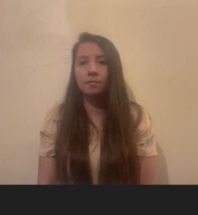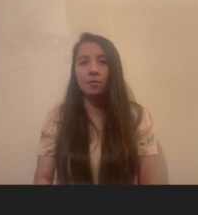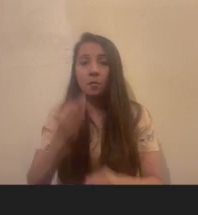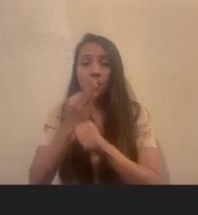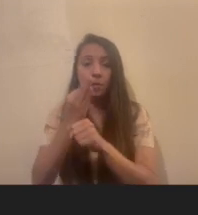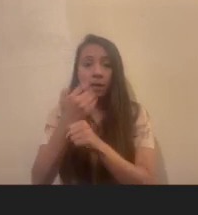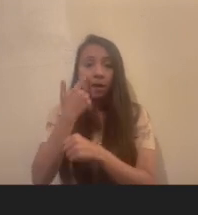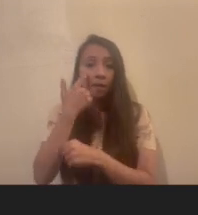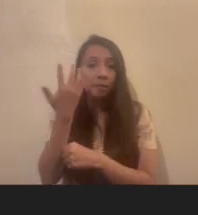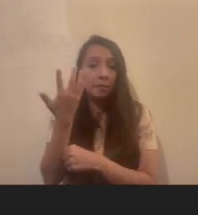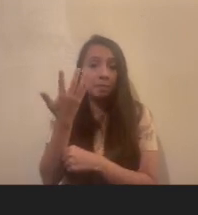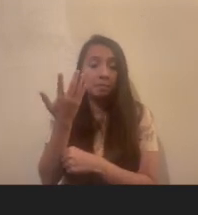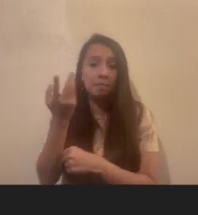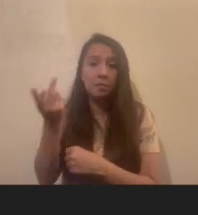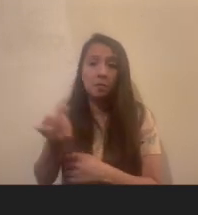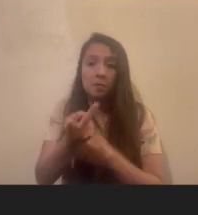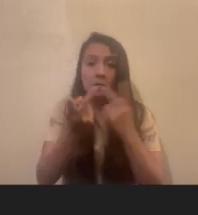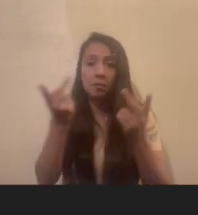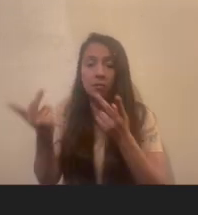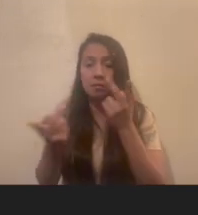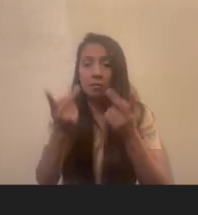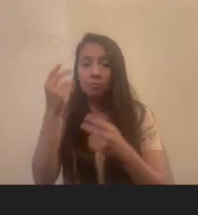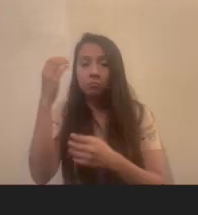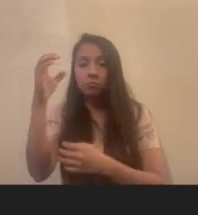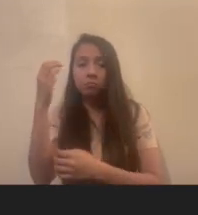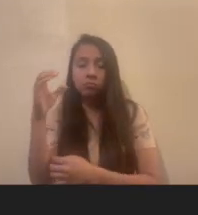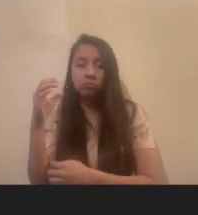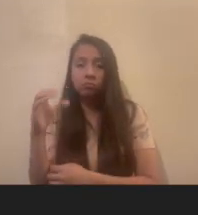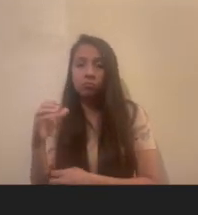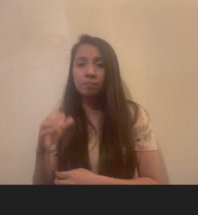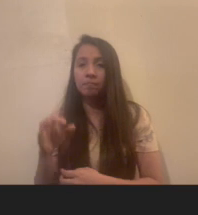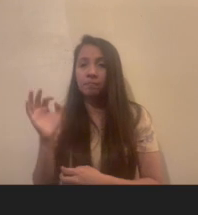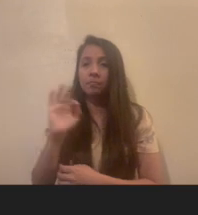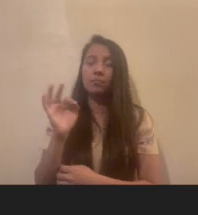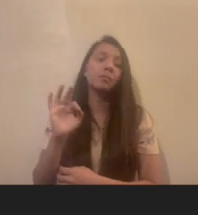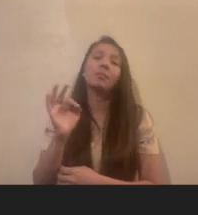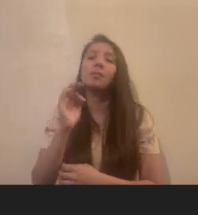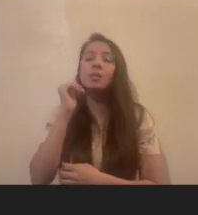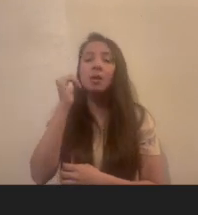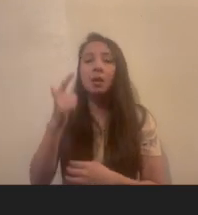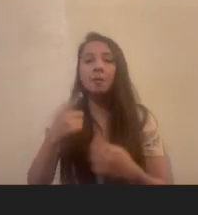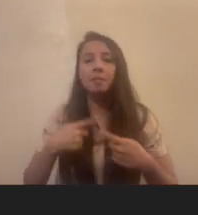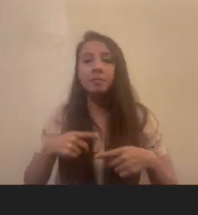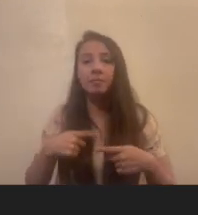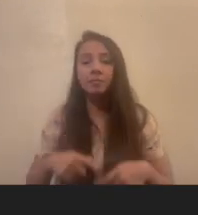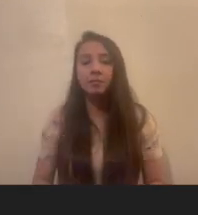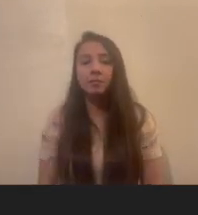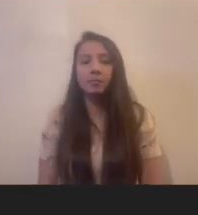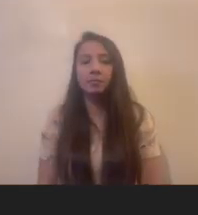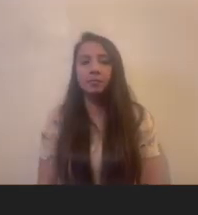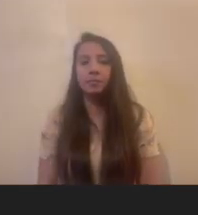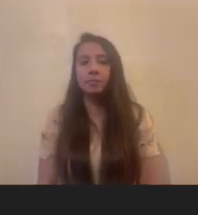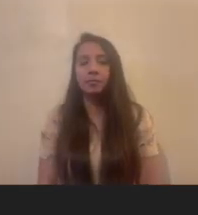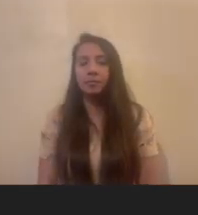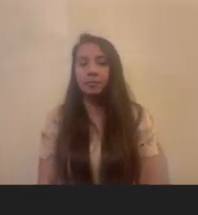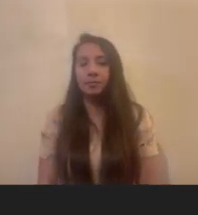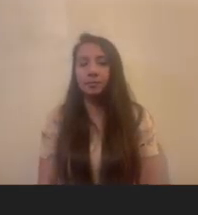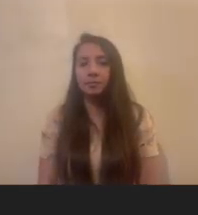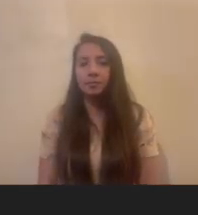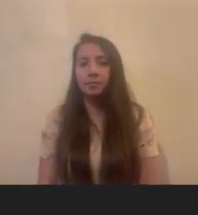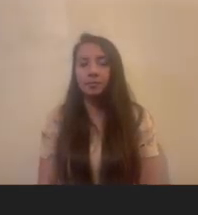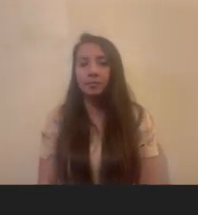vamos a ver si hay alguna pregunta aquí de alguien que esté conectado.